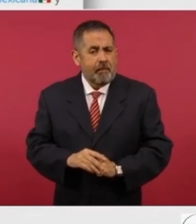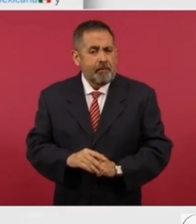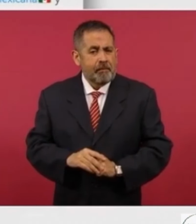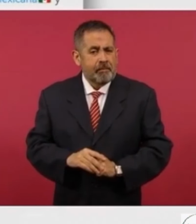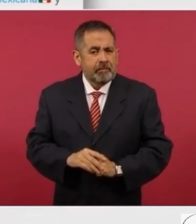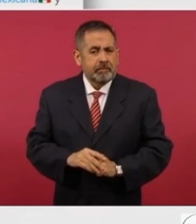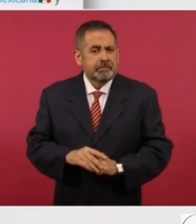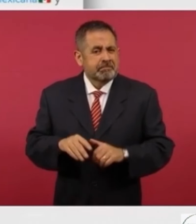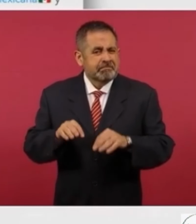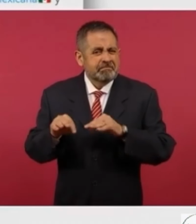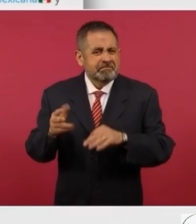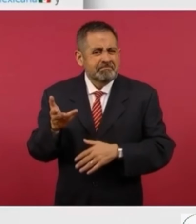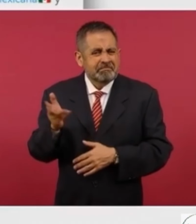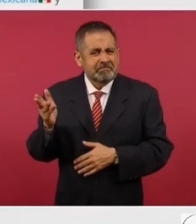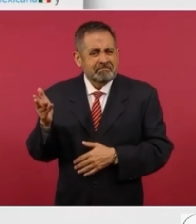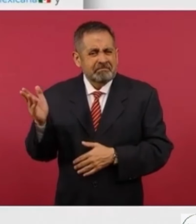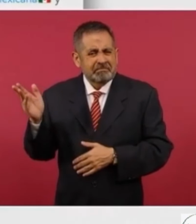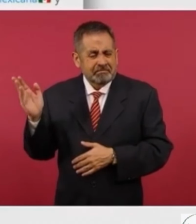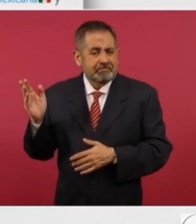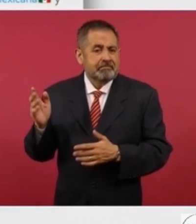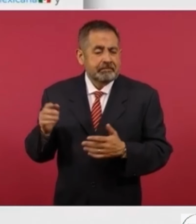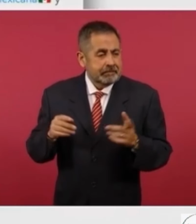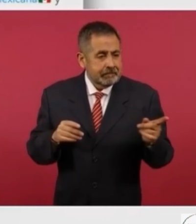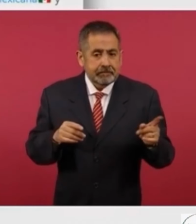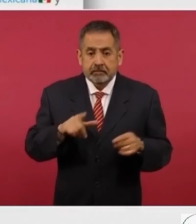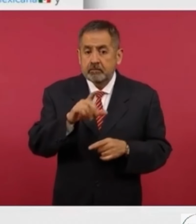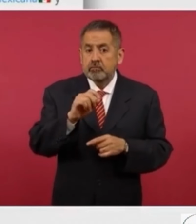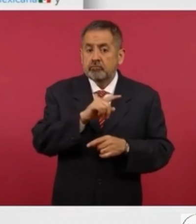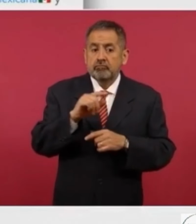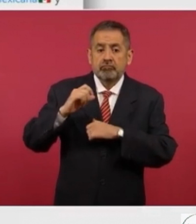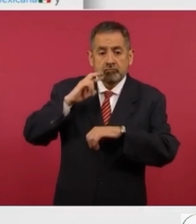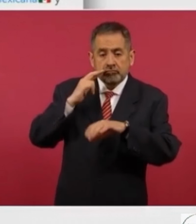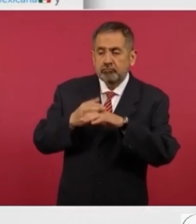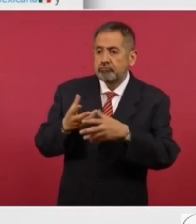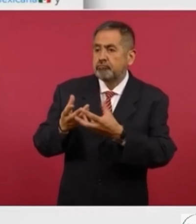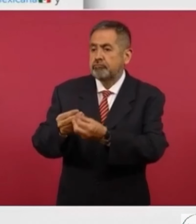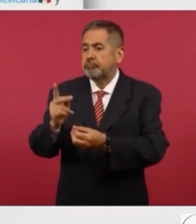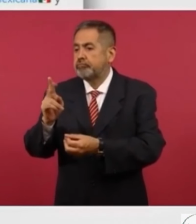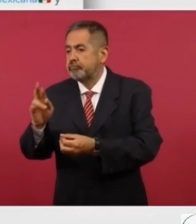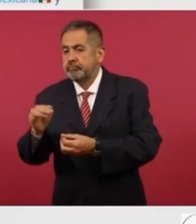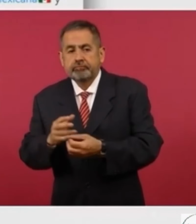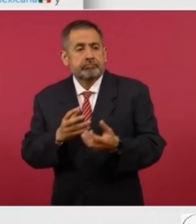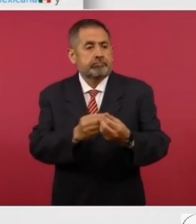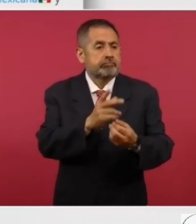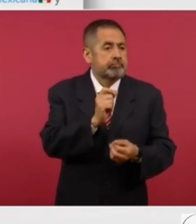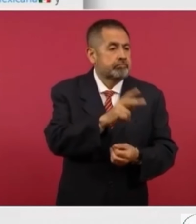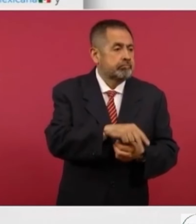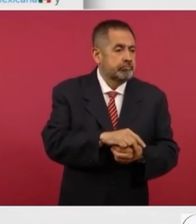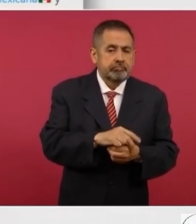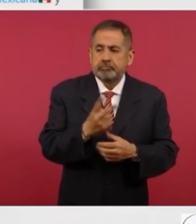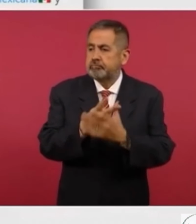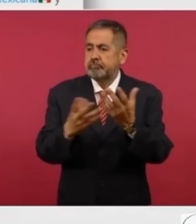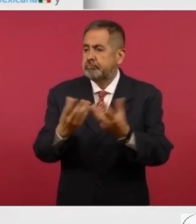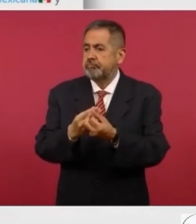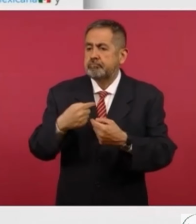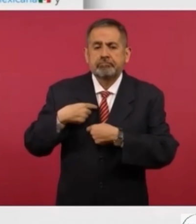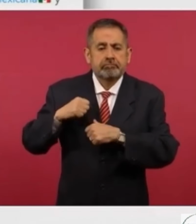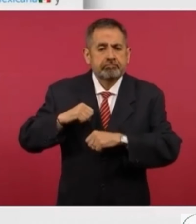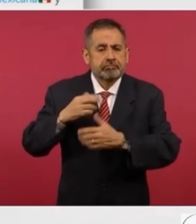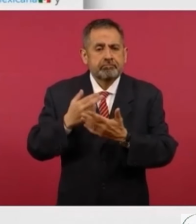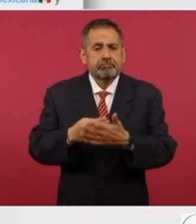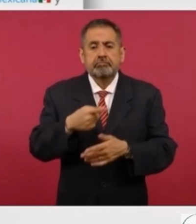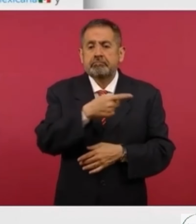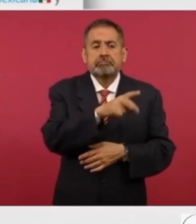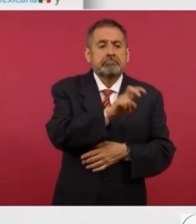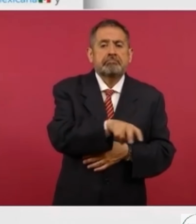del Centro. Lozano, lo mismo, coordina campañas para el PRI, el PAN, el PRIAN, bueno, esa ajonjolí de